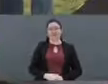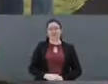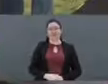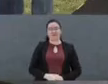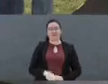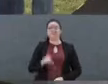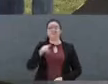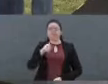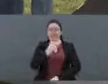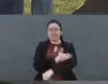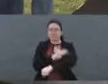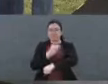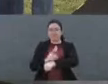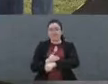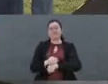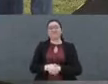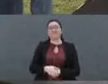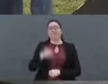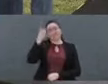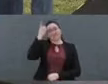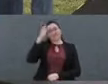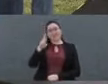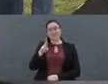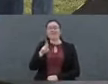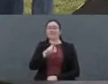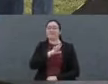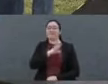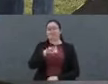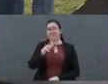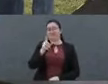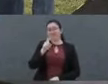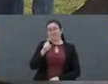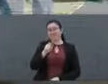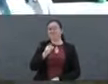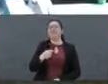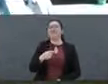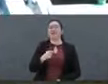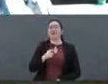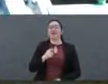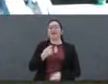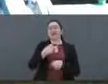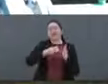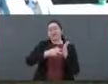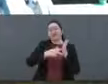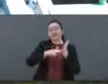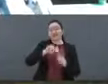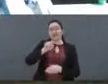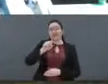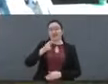Nos acompaña el director general de agua del Sistema de Aguas de esta ciudad, ingeniero Sergio Ramos Tapia.